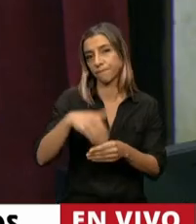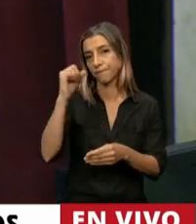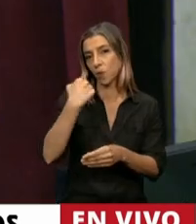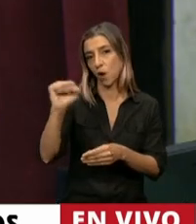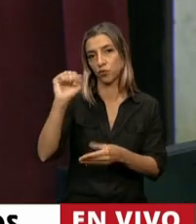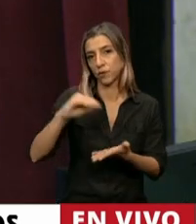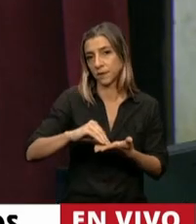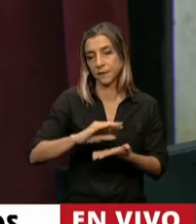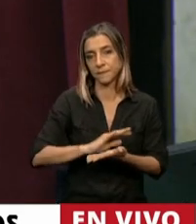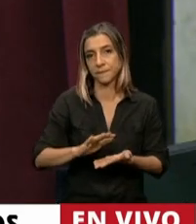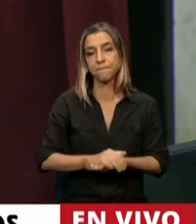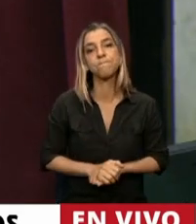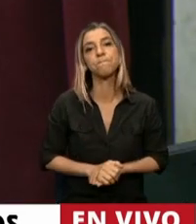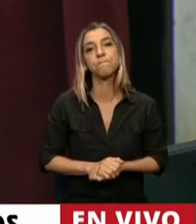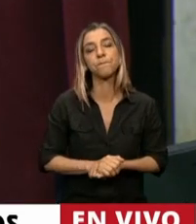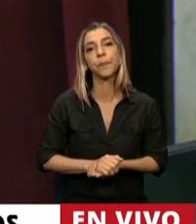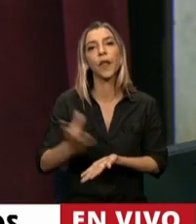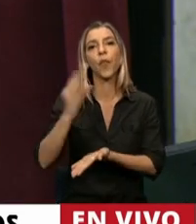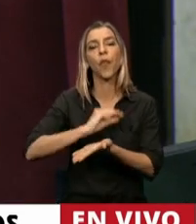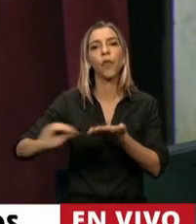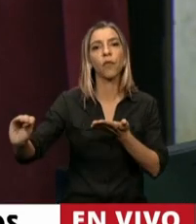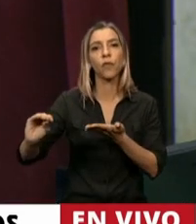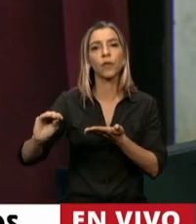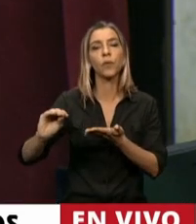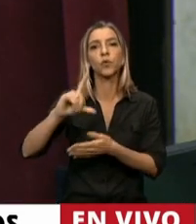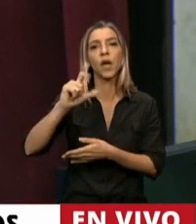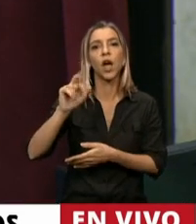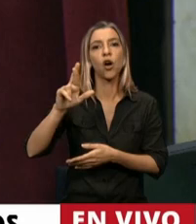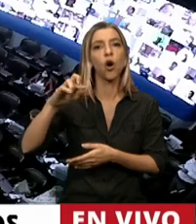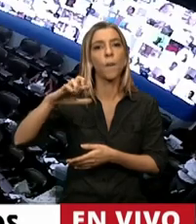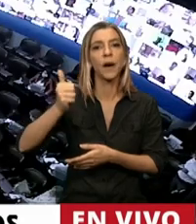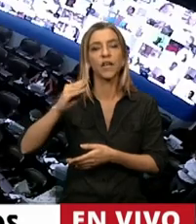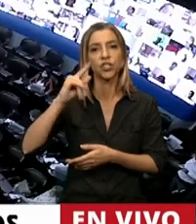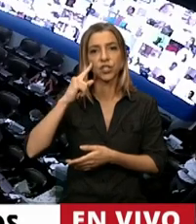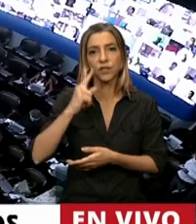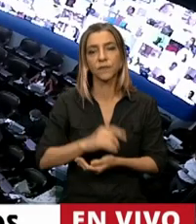Ausente a la hora de votar. Diputada Lucía Corpacci.